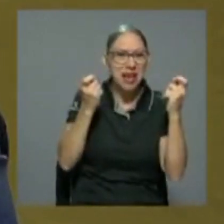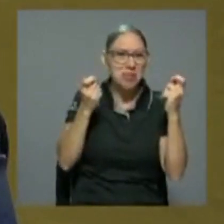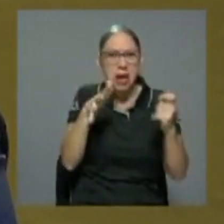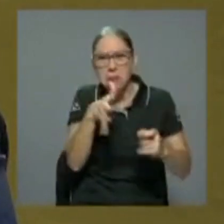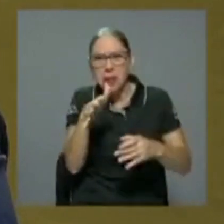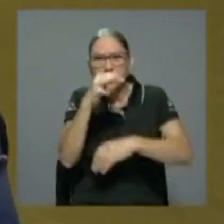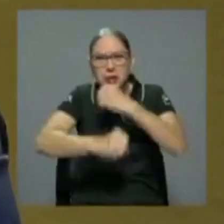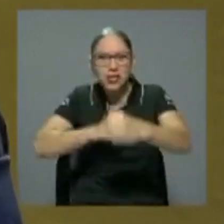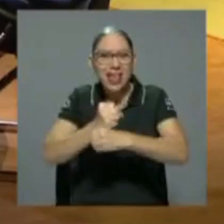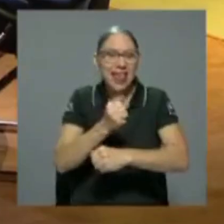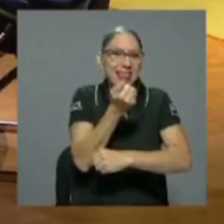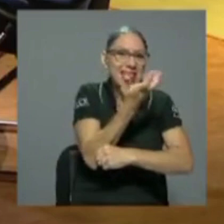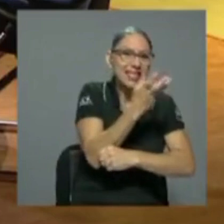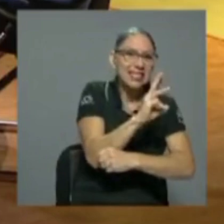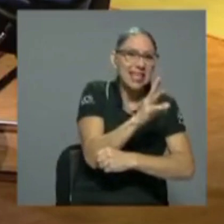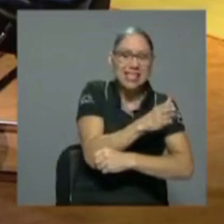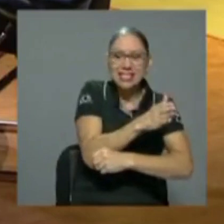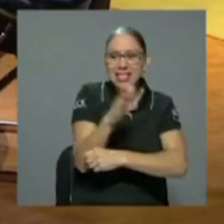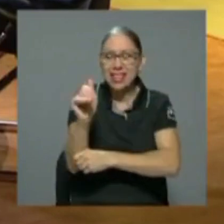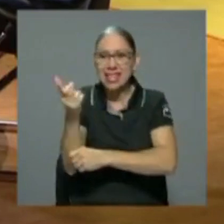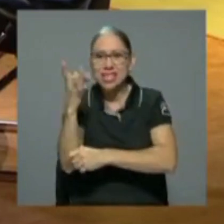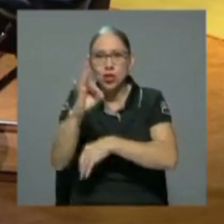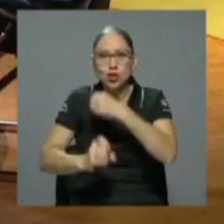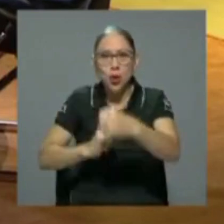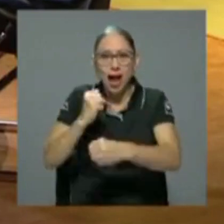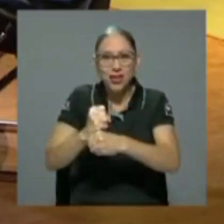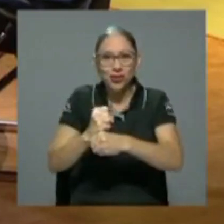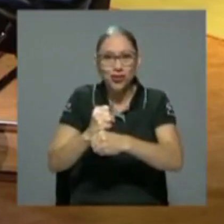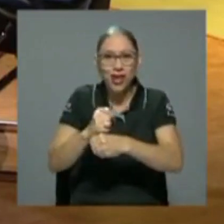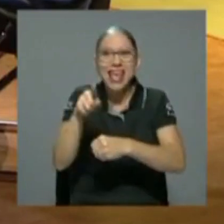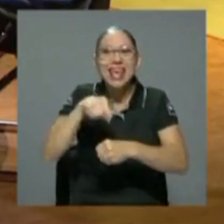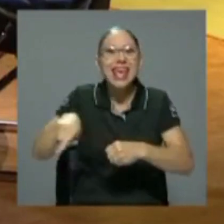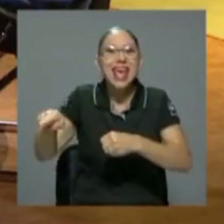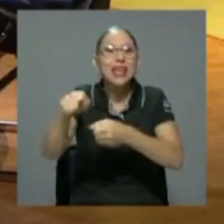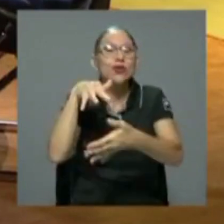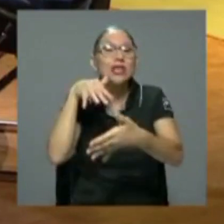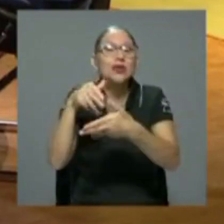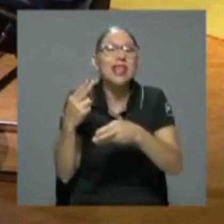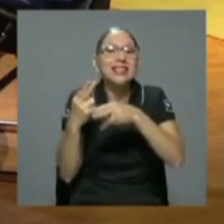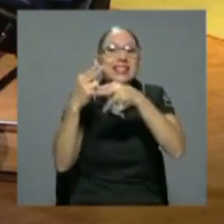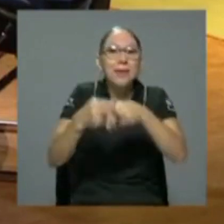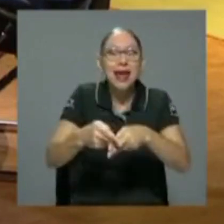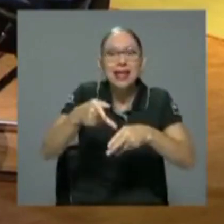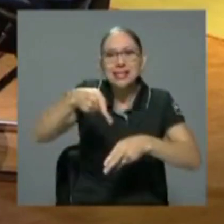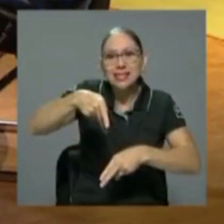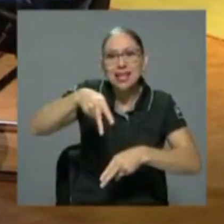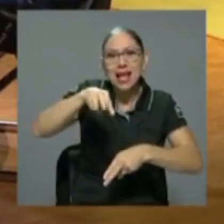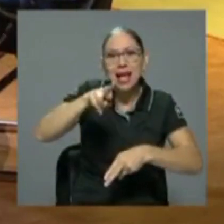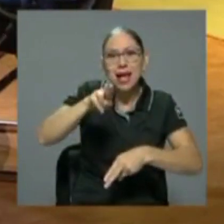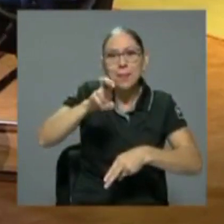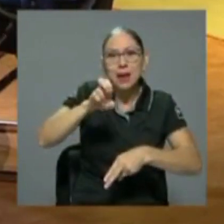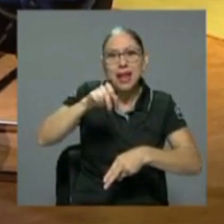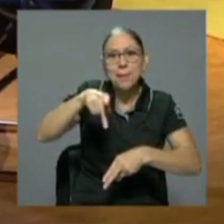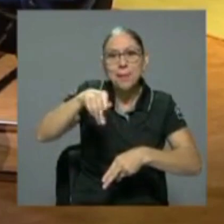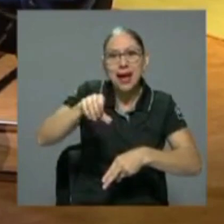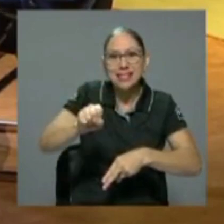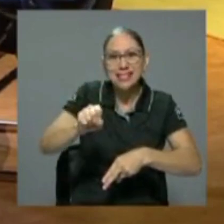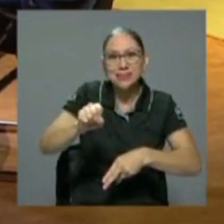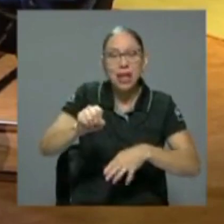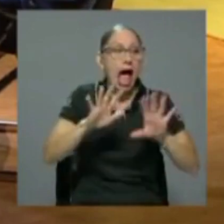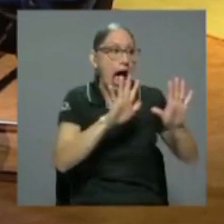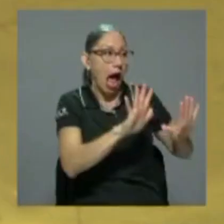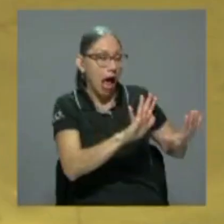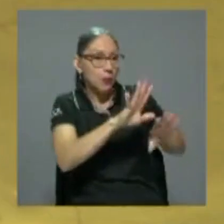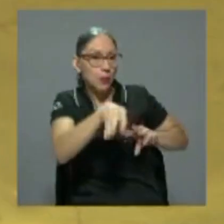usualmente está en las llamadas prepas de la UNAM. Decidimos, como comenté anteriormente... Una notita de pie de página. Las prepas